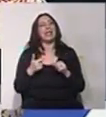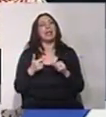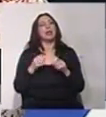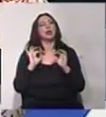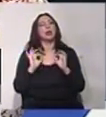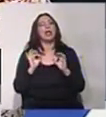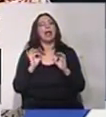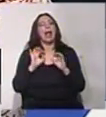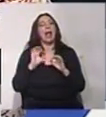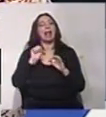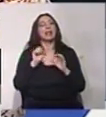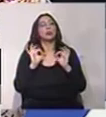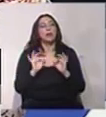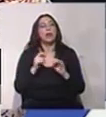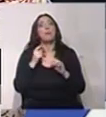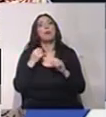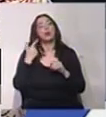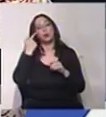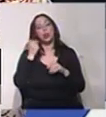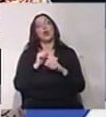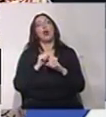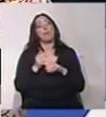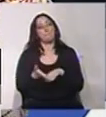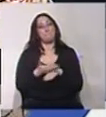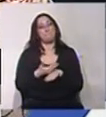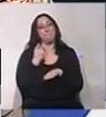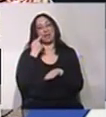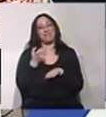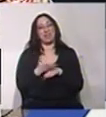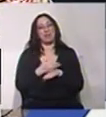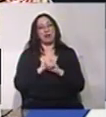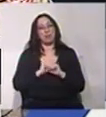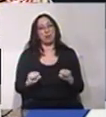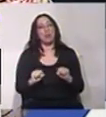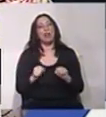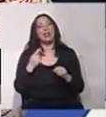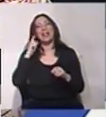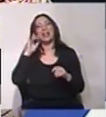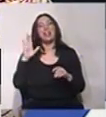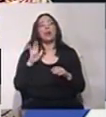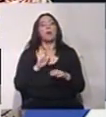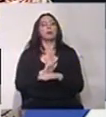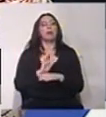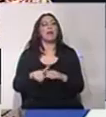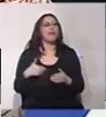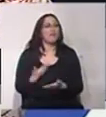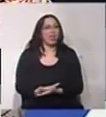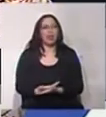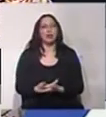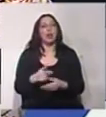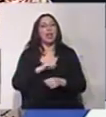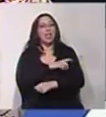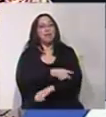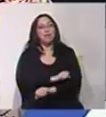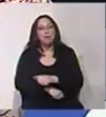tanto entendemos que el suicidio es prevenible. Entonces uno puede sentir como una idea hasta de fracaso, de que está pasando, que, uh-huh, con todos los esfuerzos que se